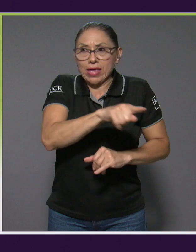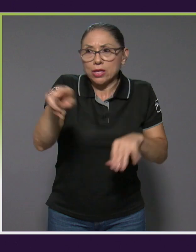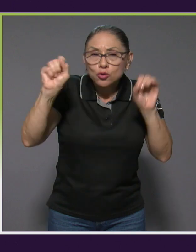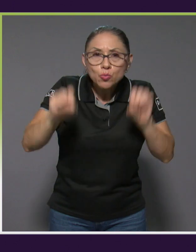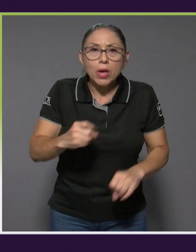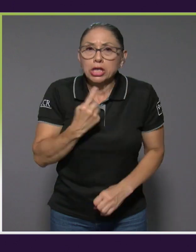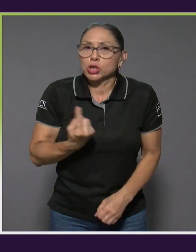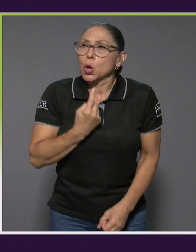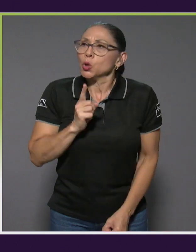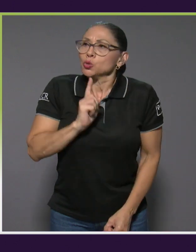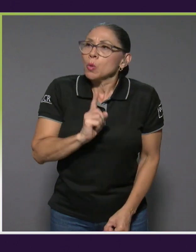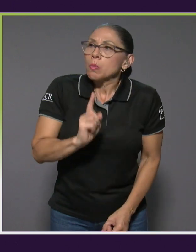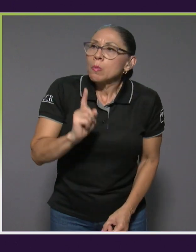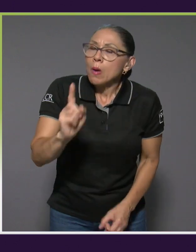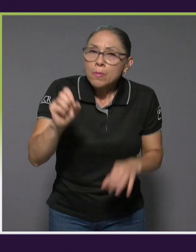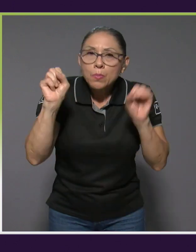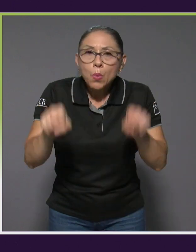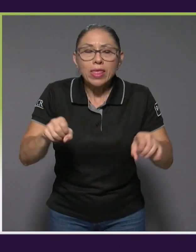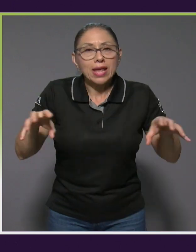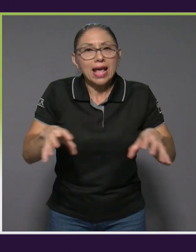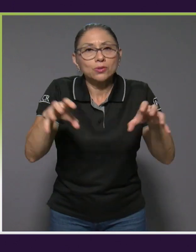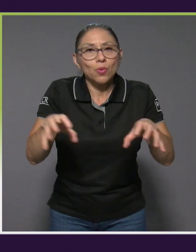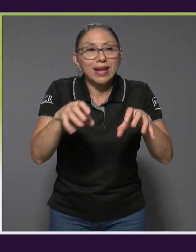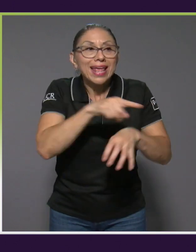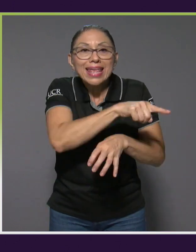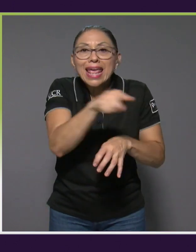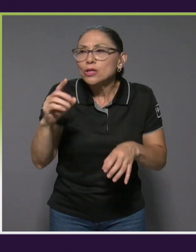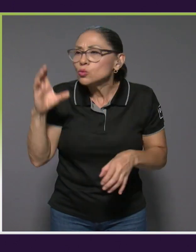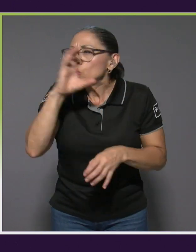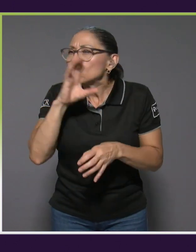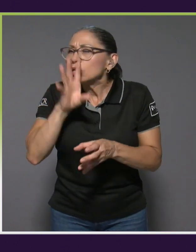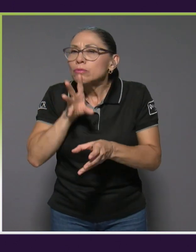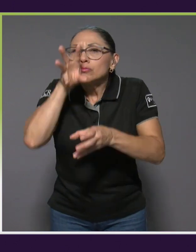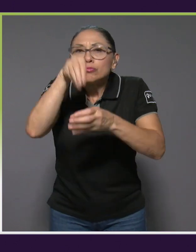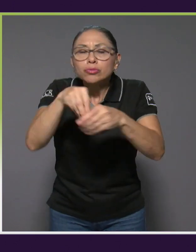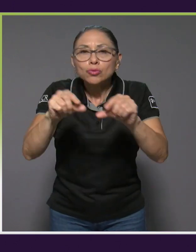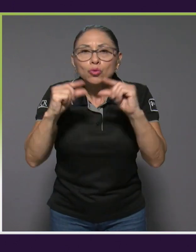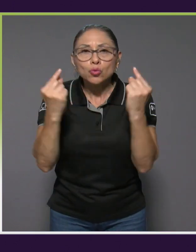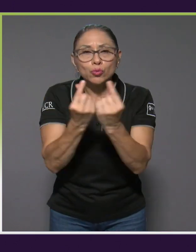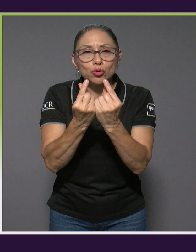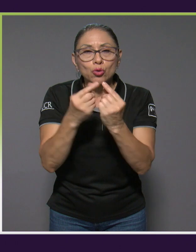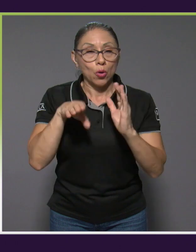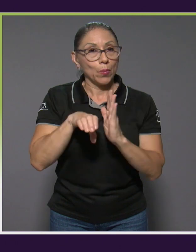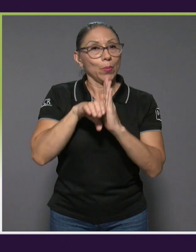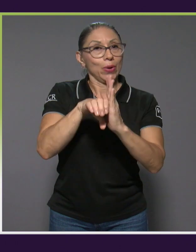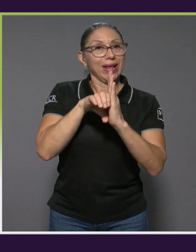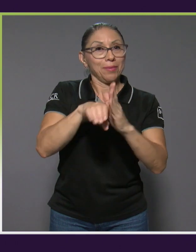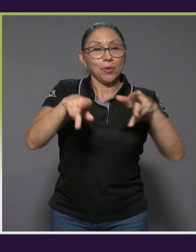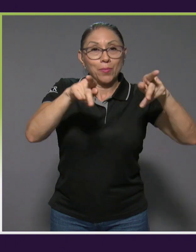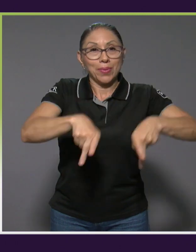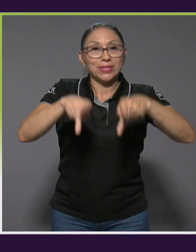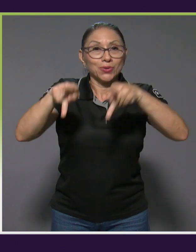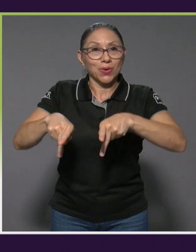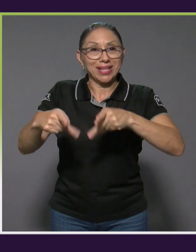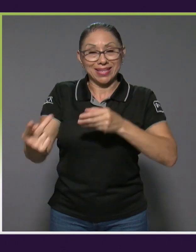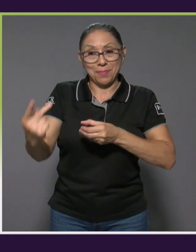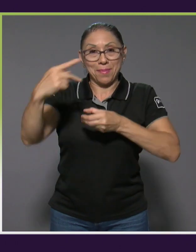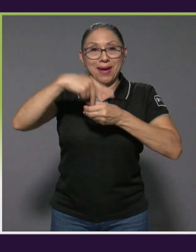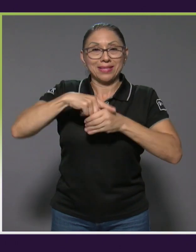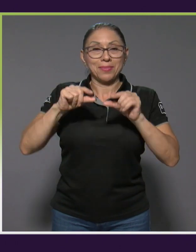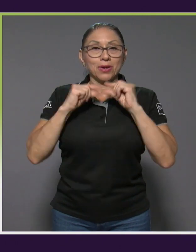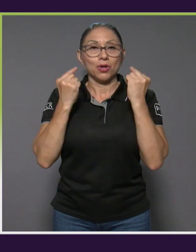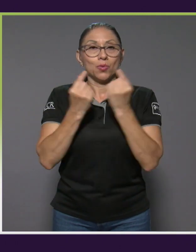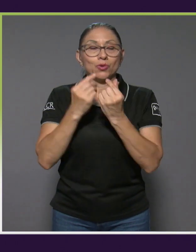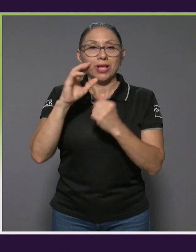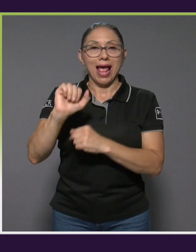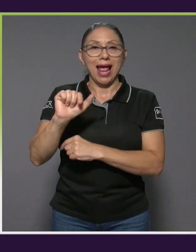pueden actuar, se integran en grupos. Por ejemplo, las personas que participan en los grupos de AGECO, en los